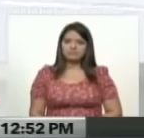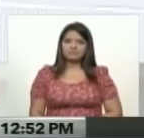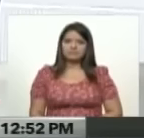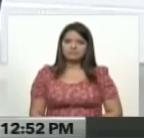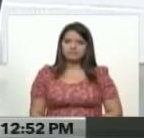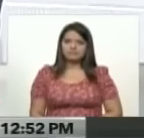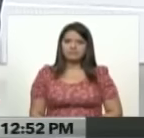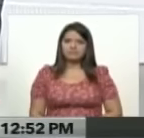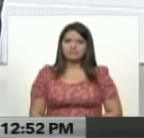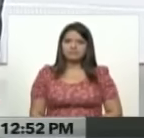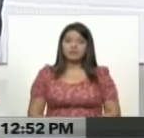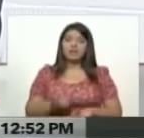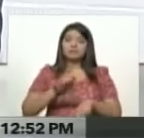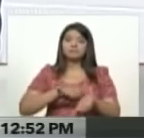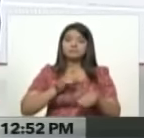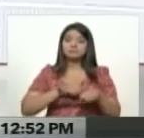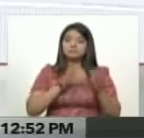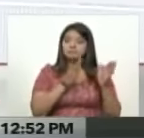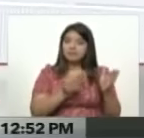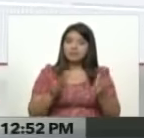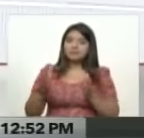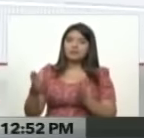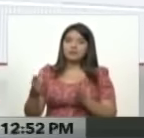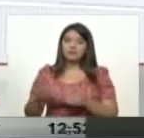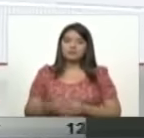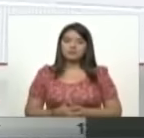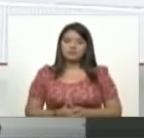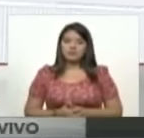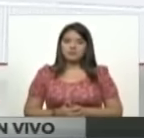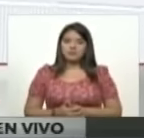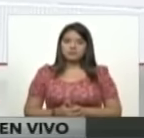Fue en el periodo marcado